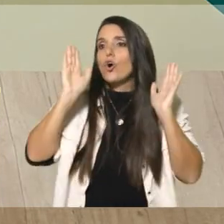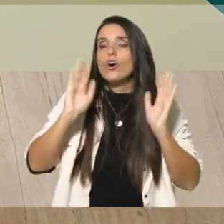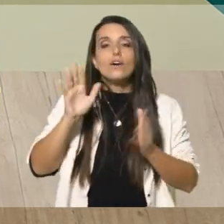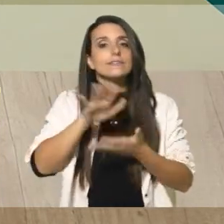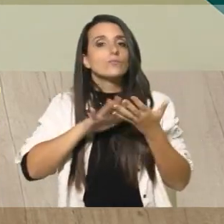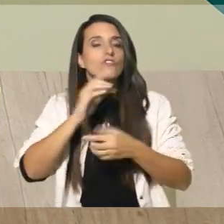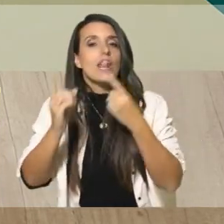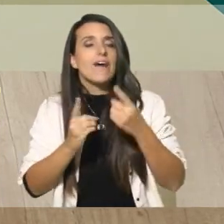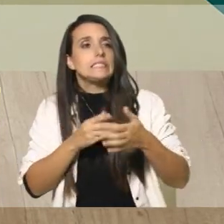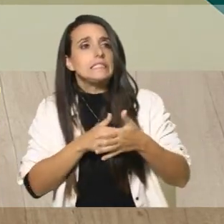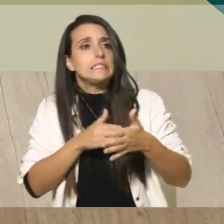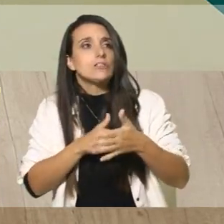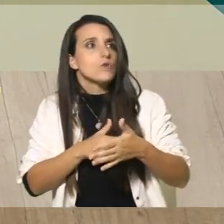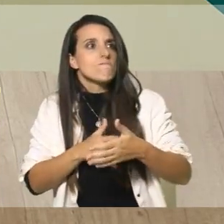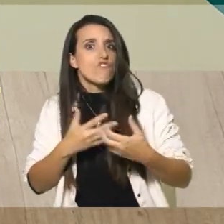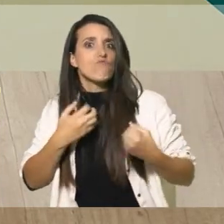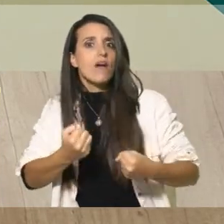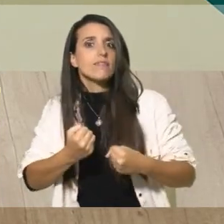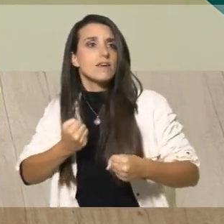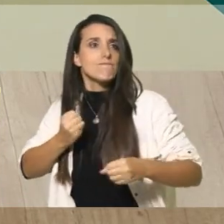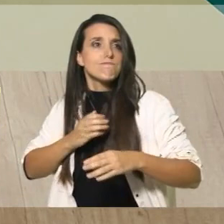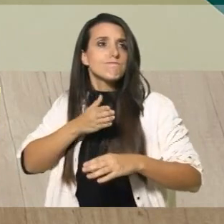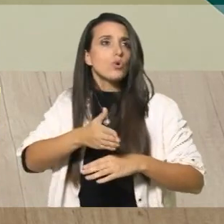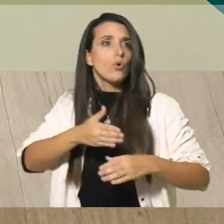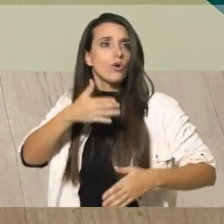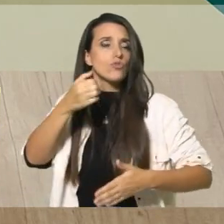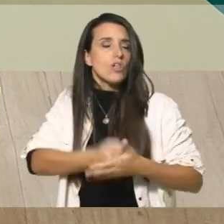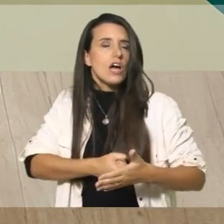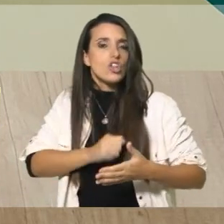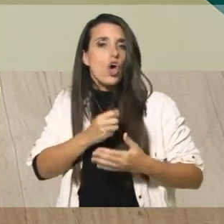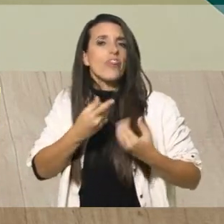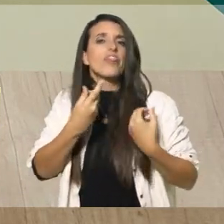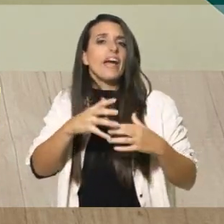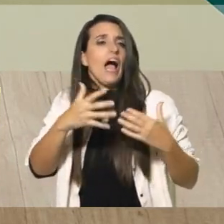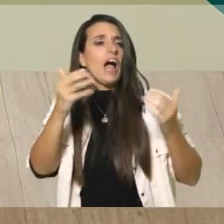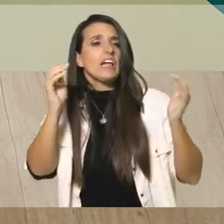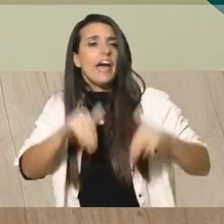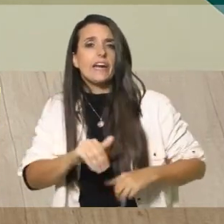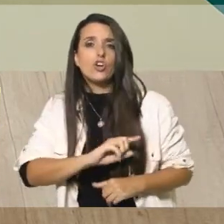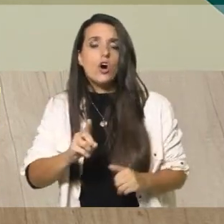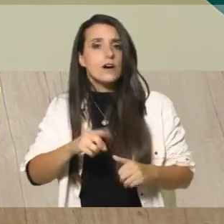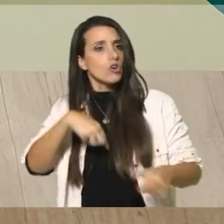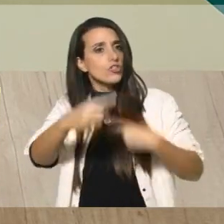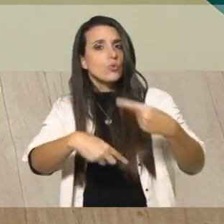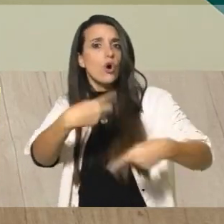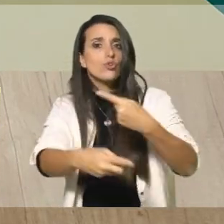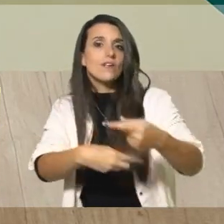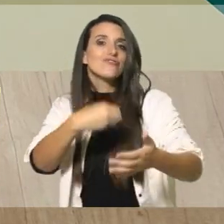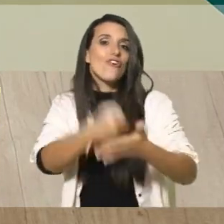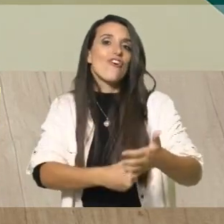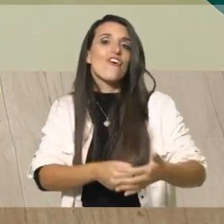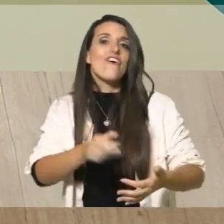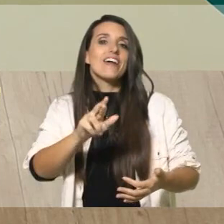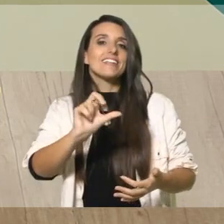a veces te hacen ser fuerte y modificarte y reestructurarte y rearmarte para seguir adelante.